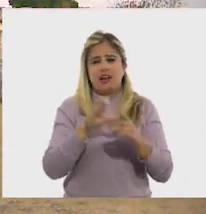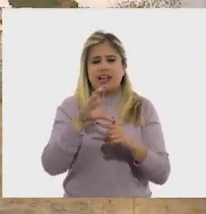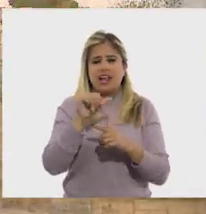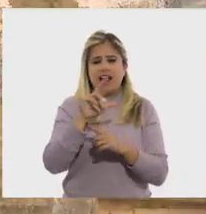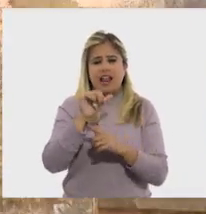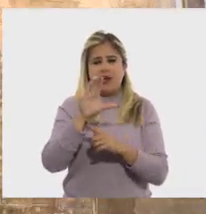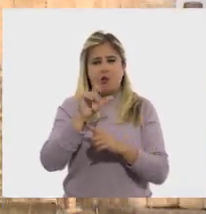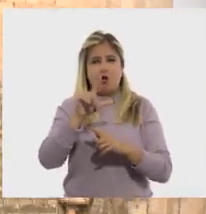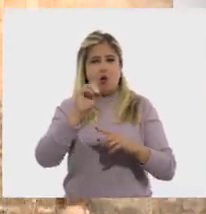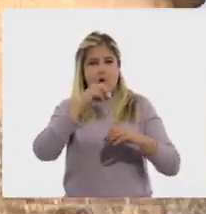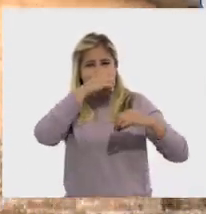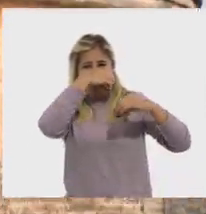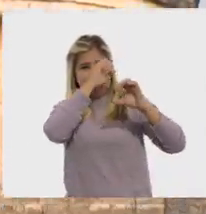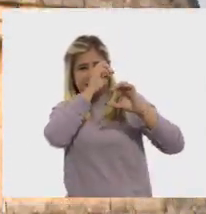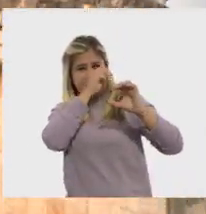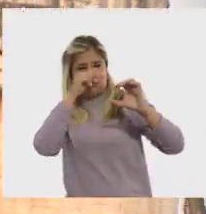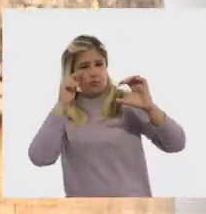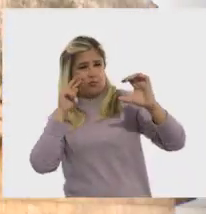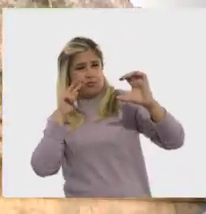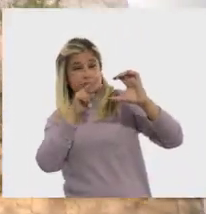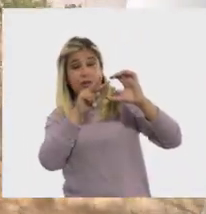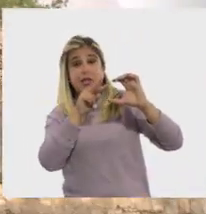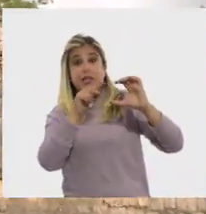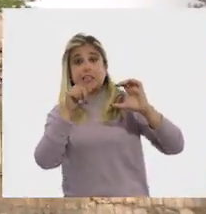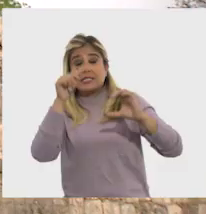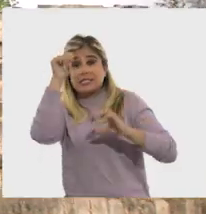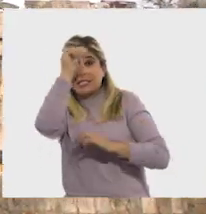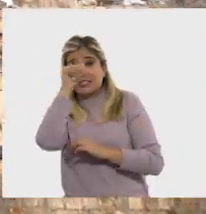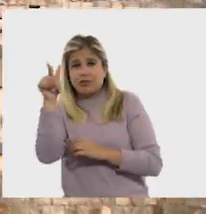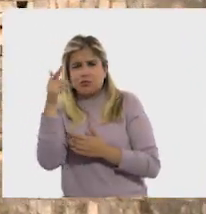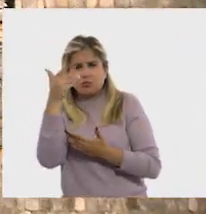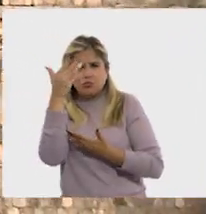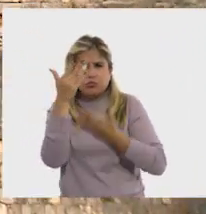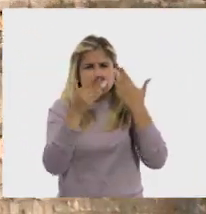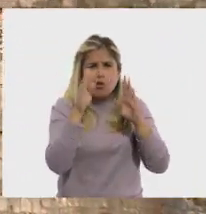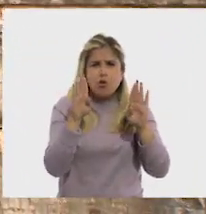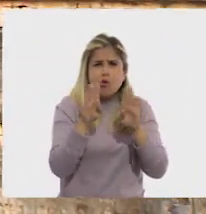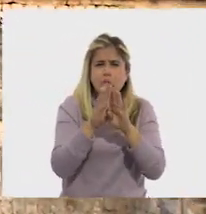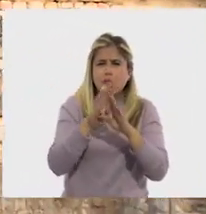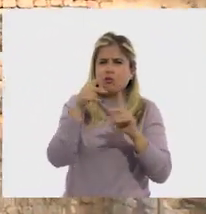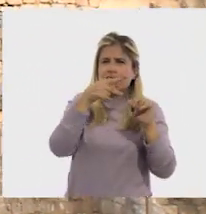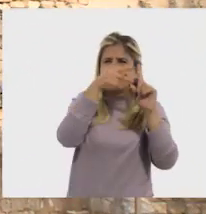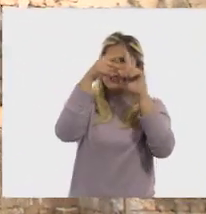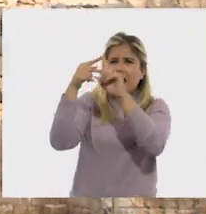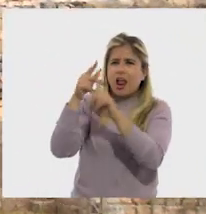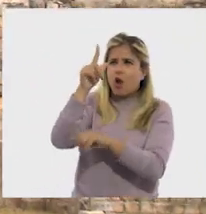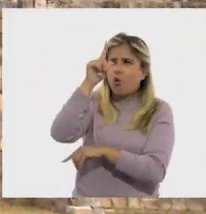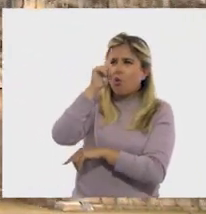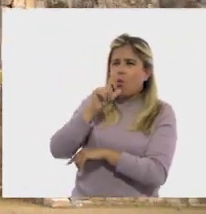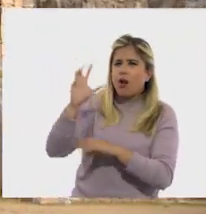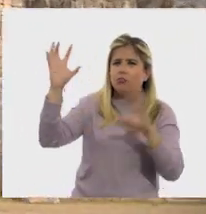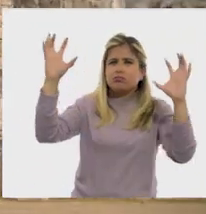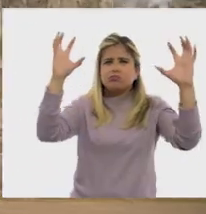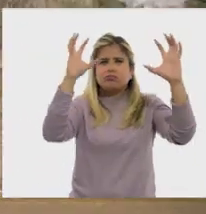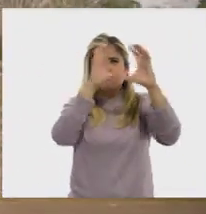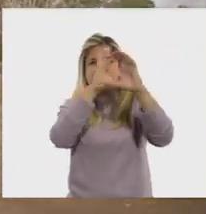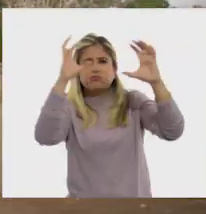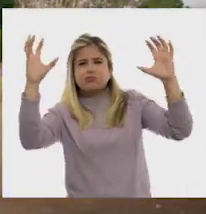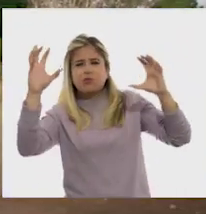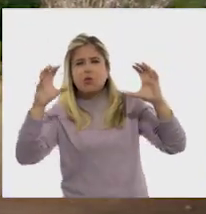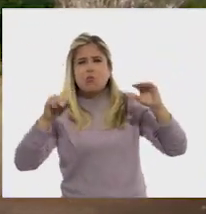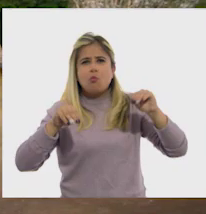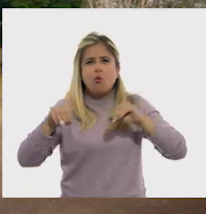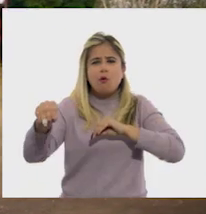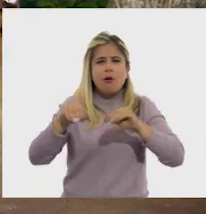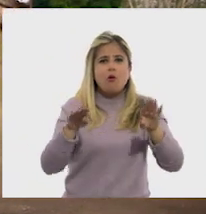observatorio, era el lugar donde los sacerdotes mayas estudiaban el movimiento de los astros, lo que les permitía saber cuál